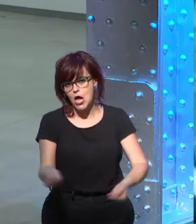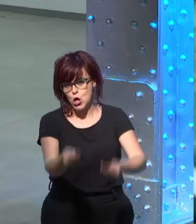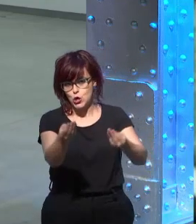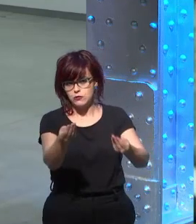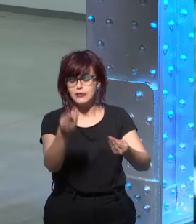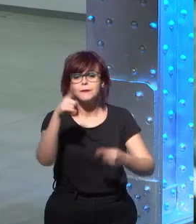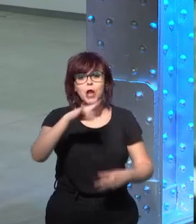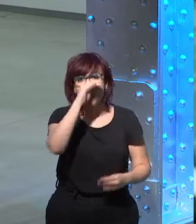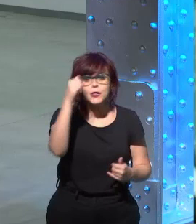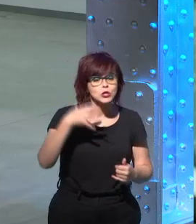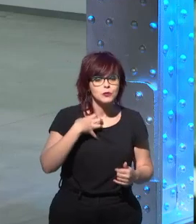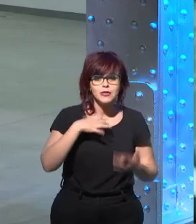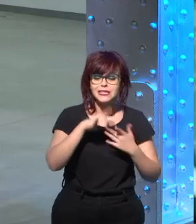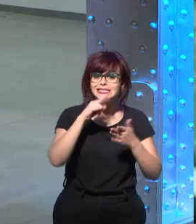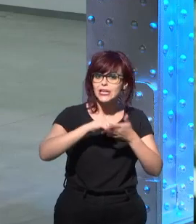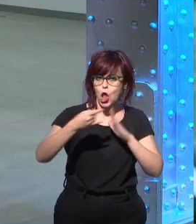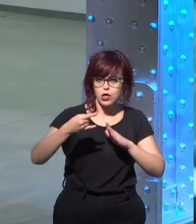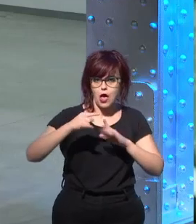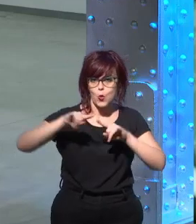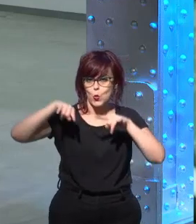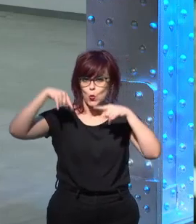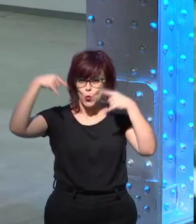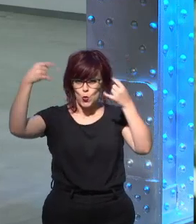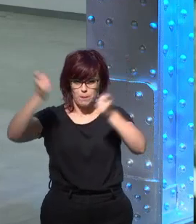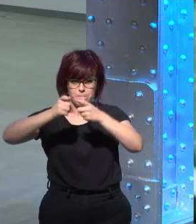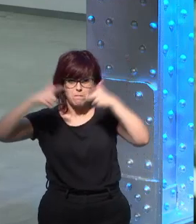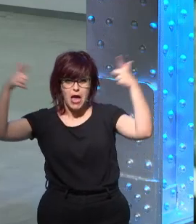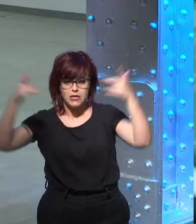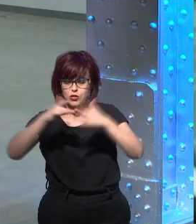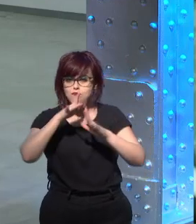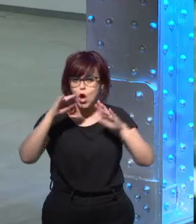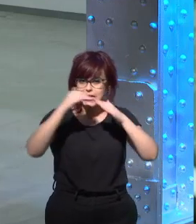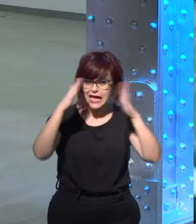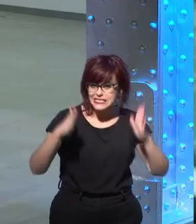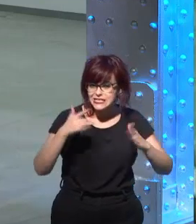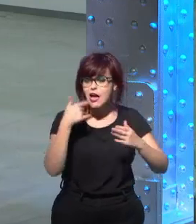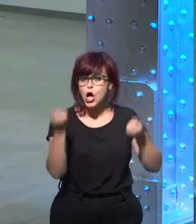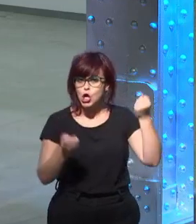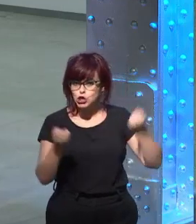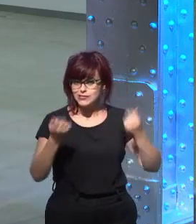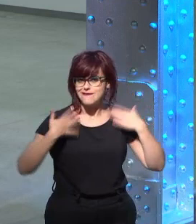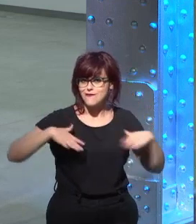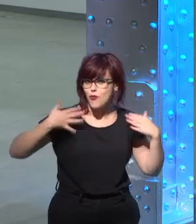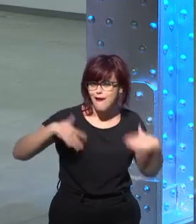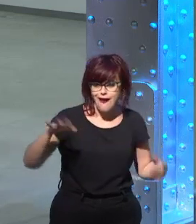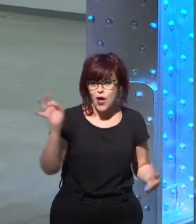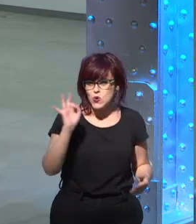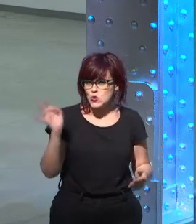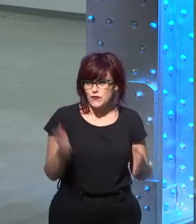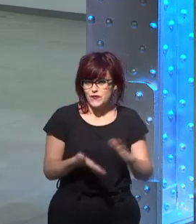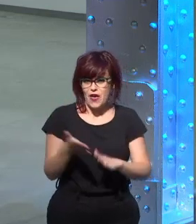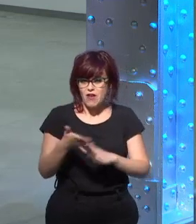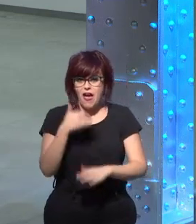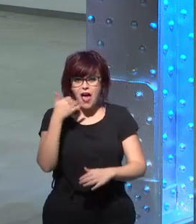No hay que olvidar que la tecnología es exponencial. En nada nuestras casas, nuestros coches, nuestra ropa, todo